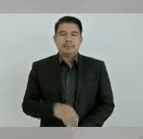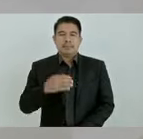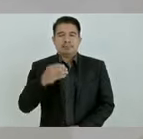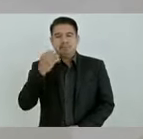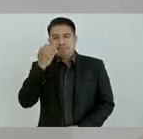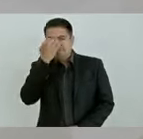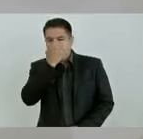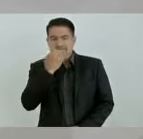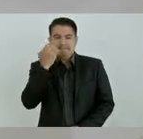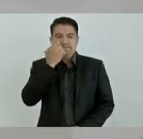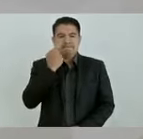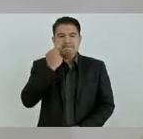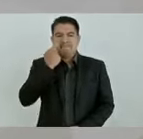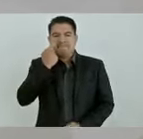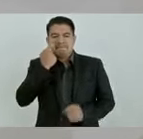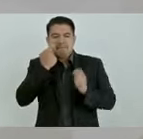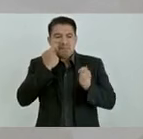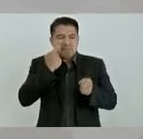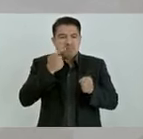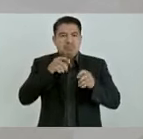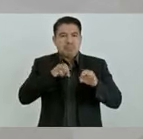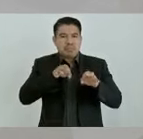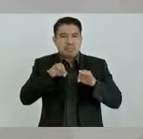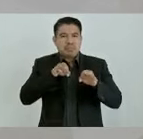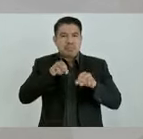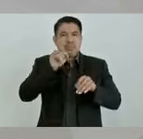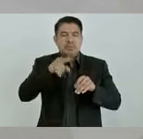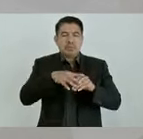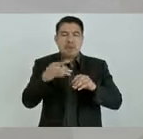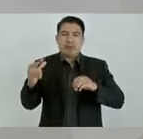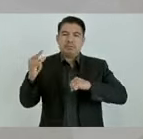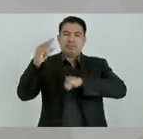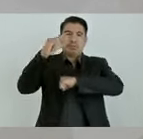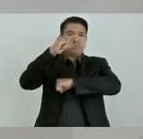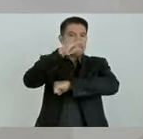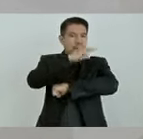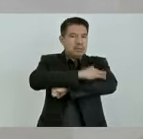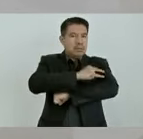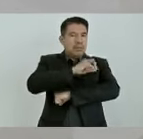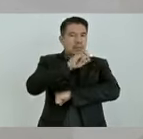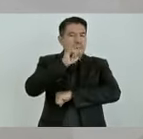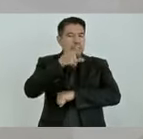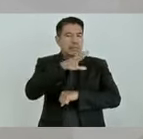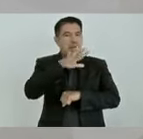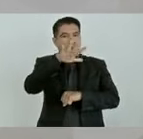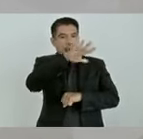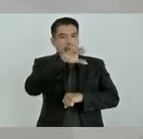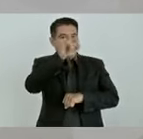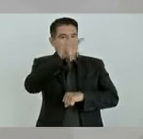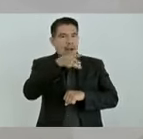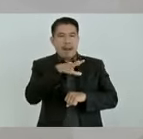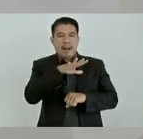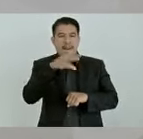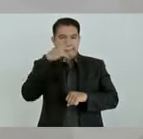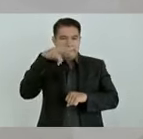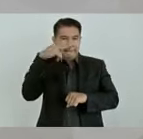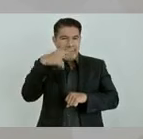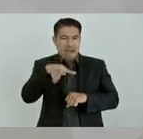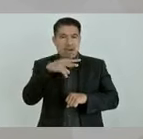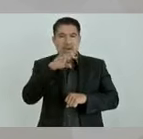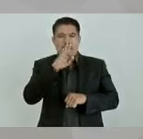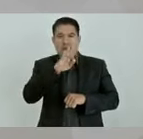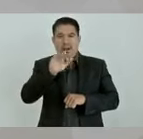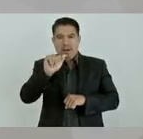evaluando los trabajos del nuevo aeropuerto Felipe Ángeles, que se está